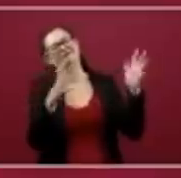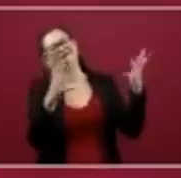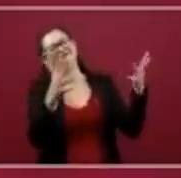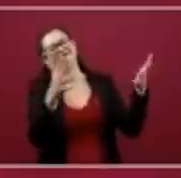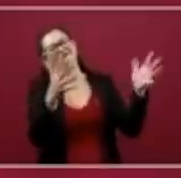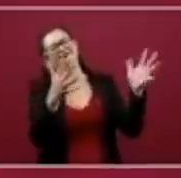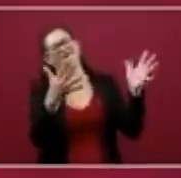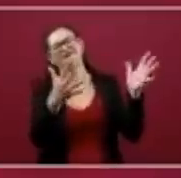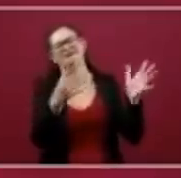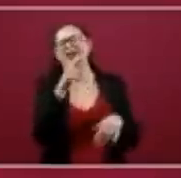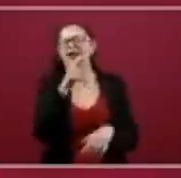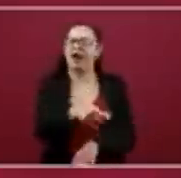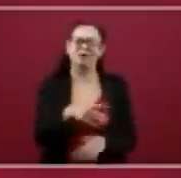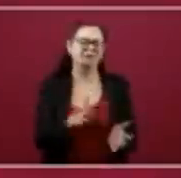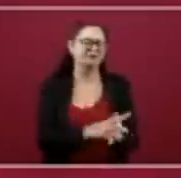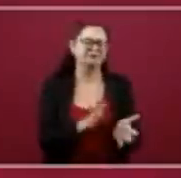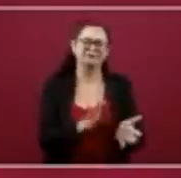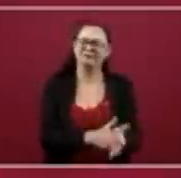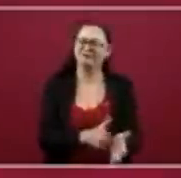Antes de que